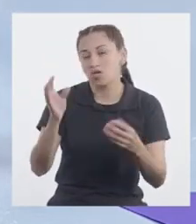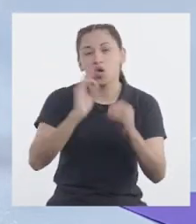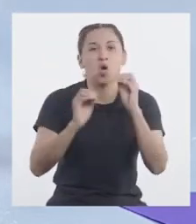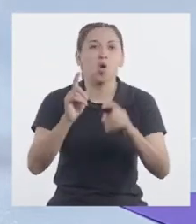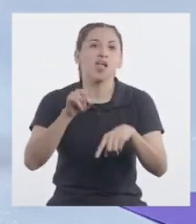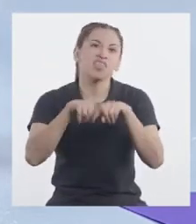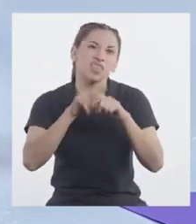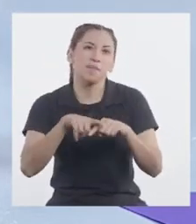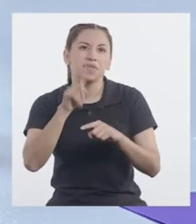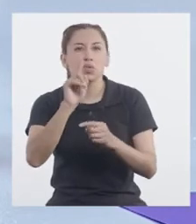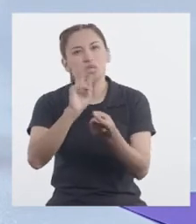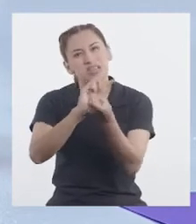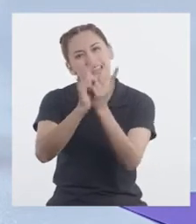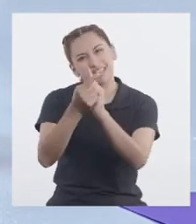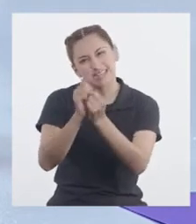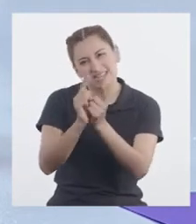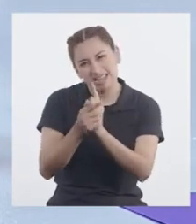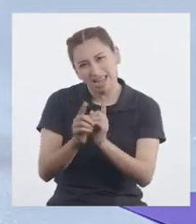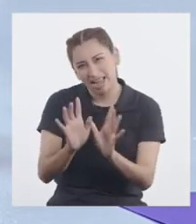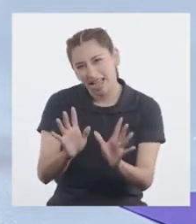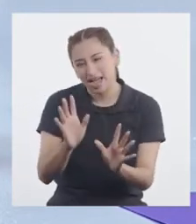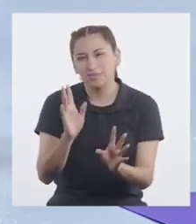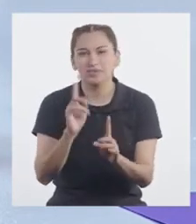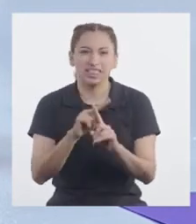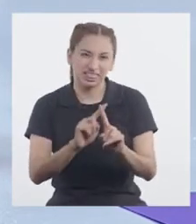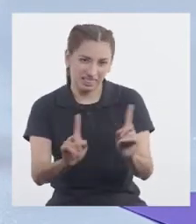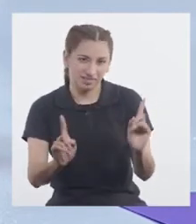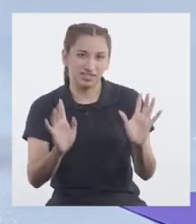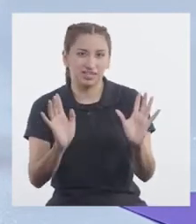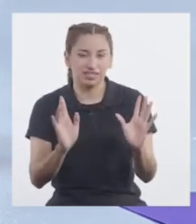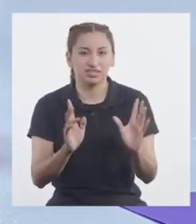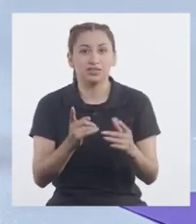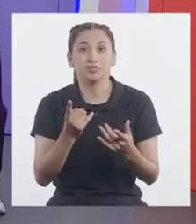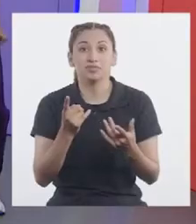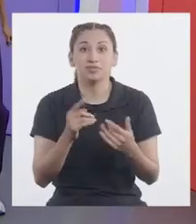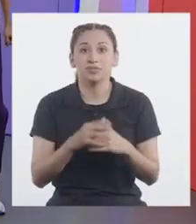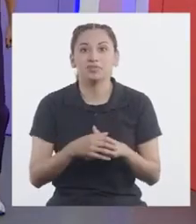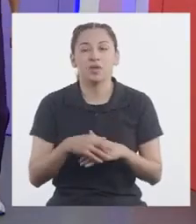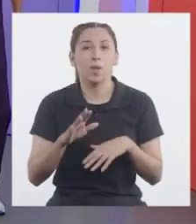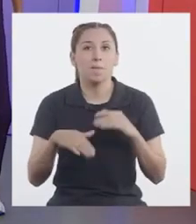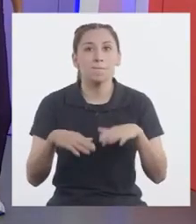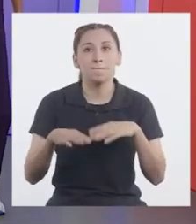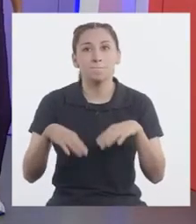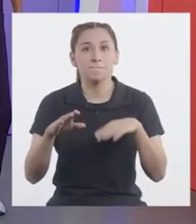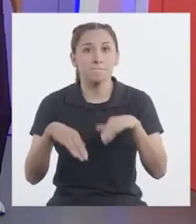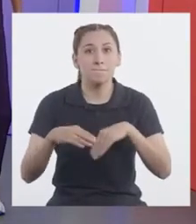pero quizás con alguna variación medio distinta.